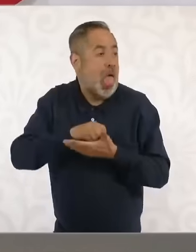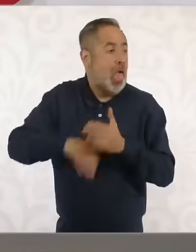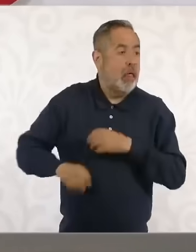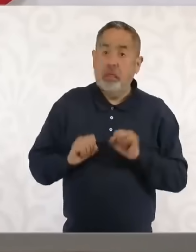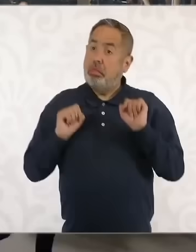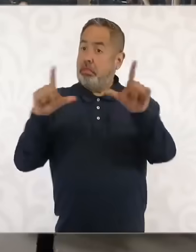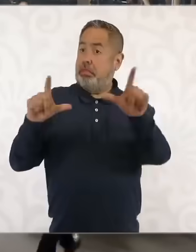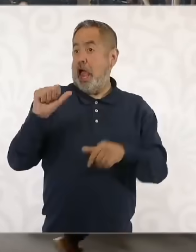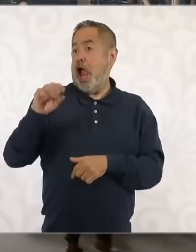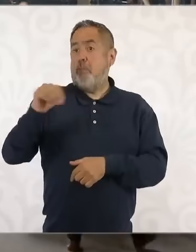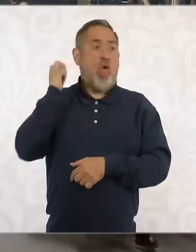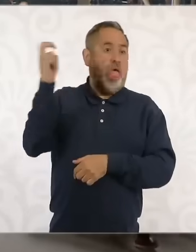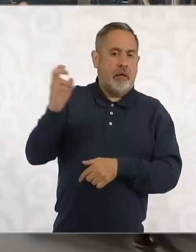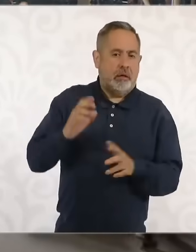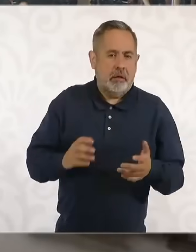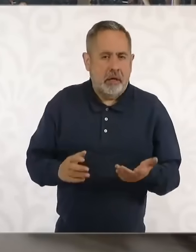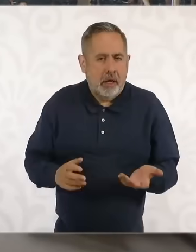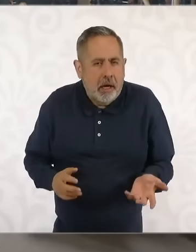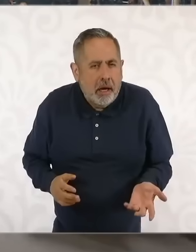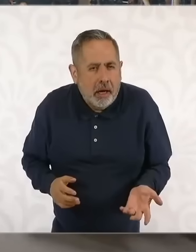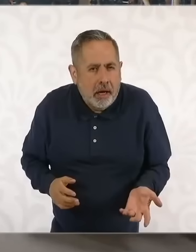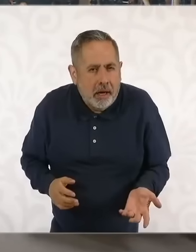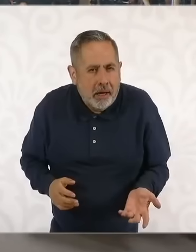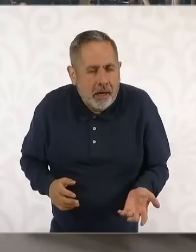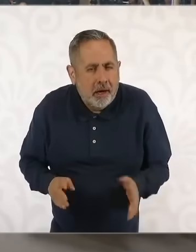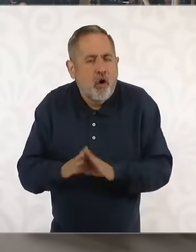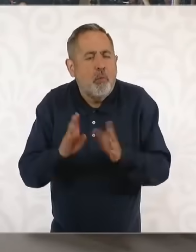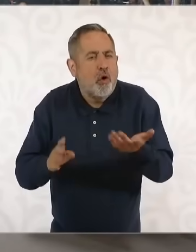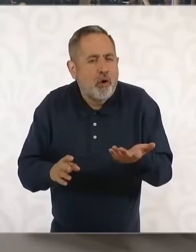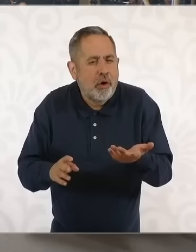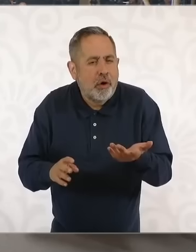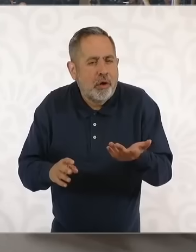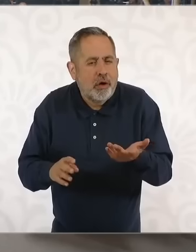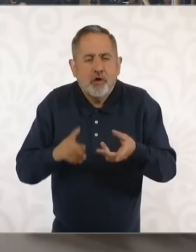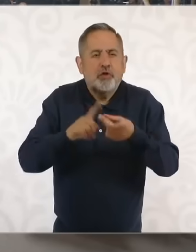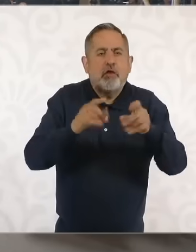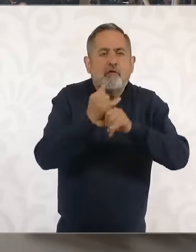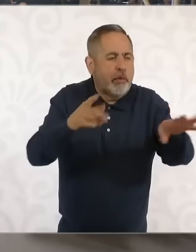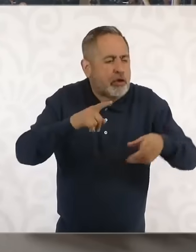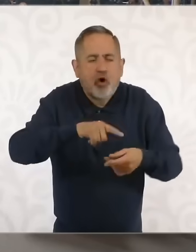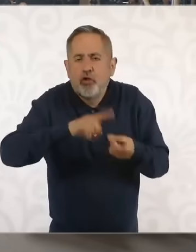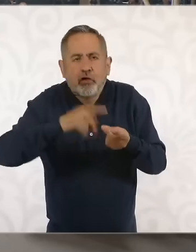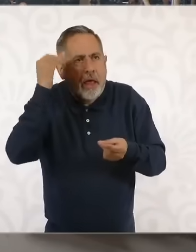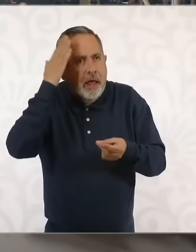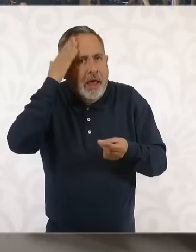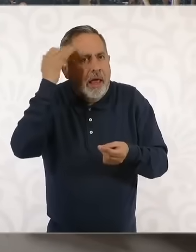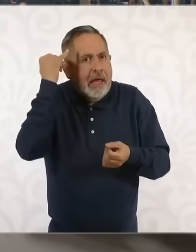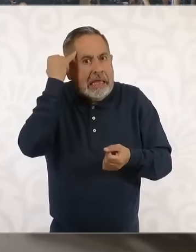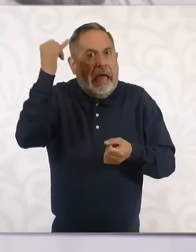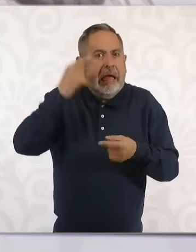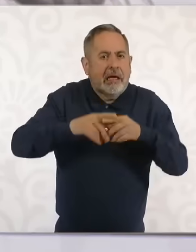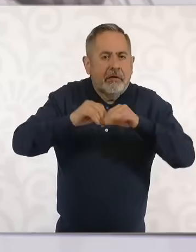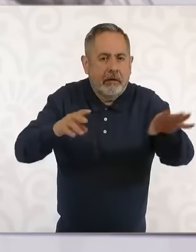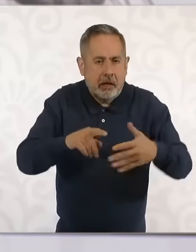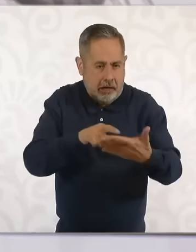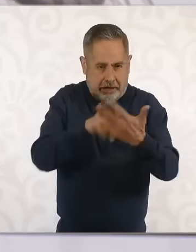Y repito, no estoy acusando, porque no conozco la fuente de la información, más allá de si esto es cierto